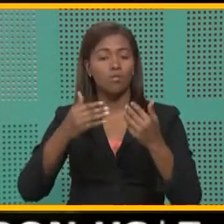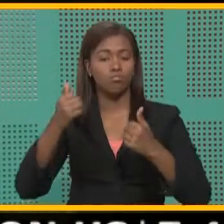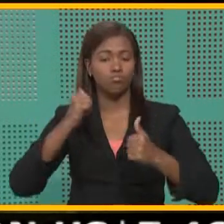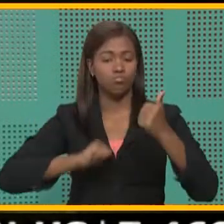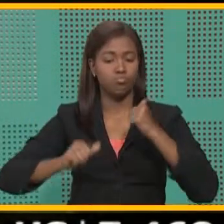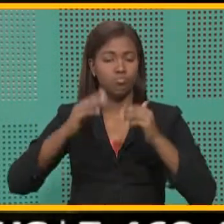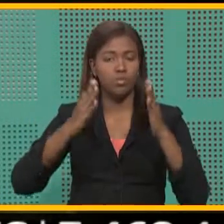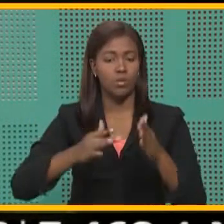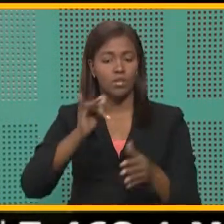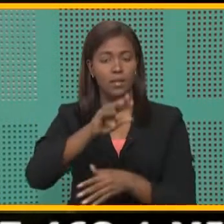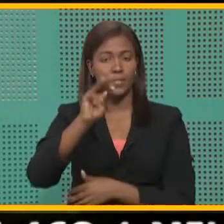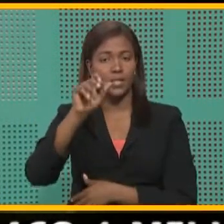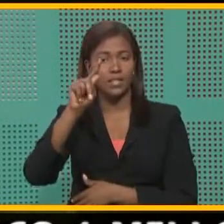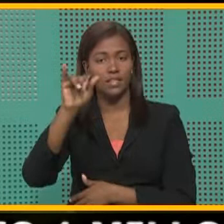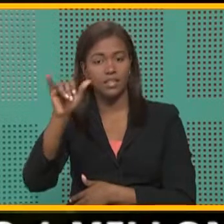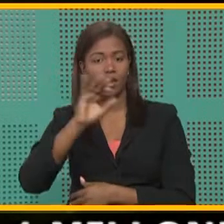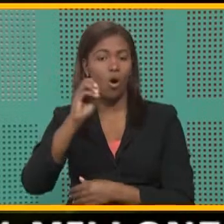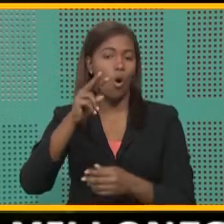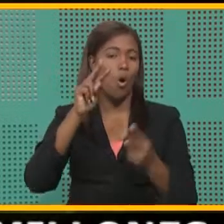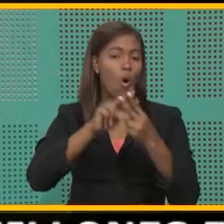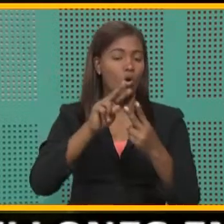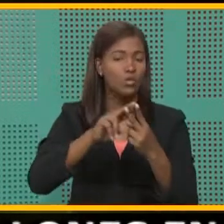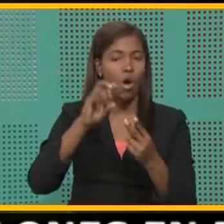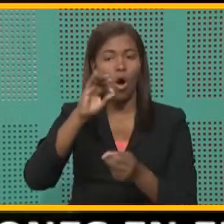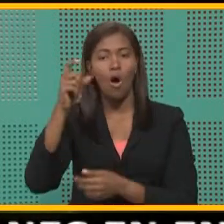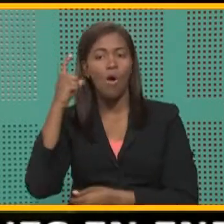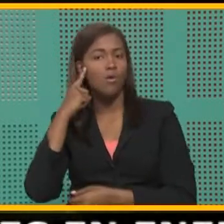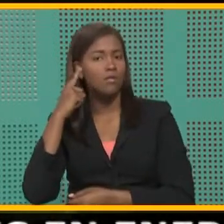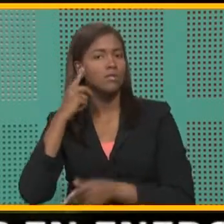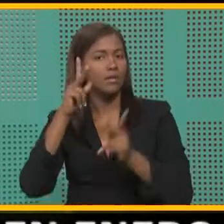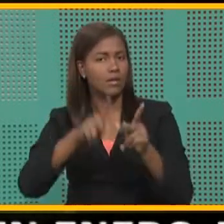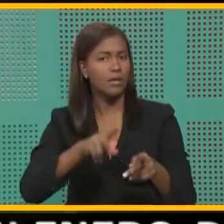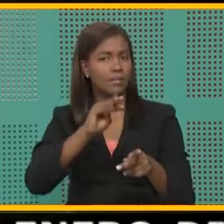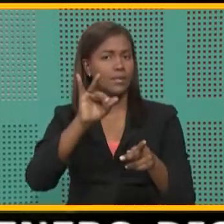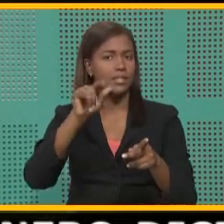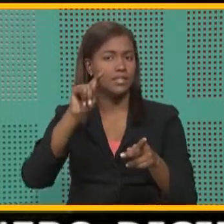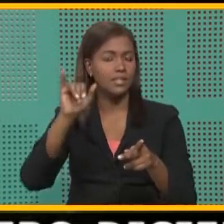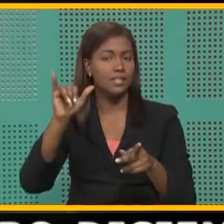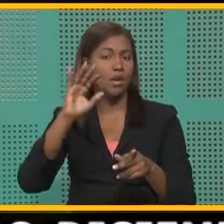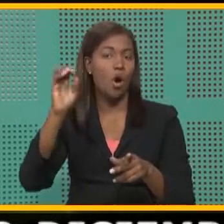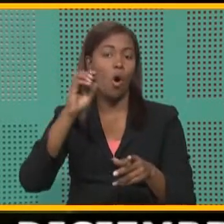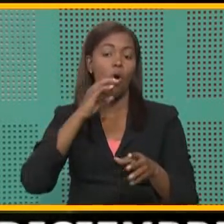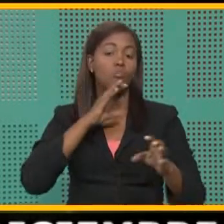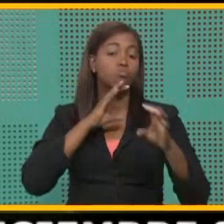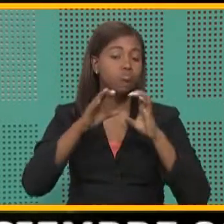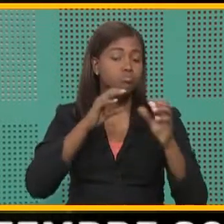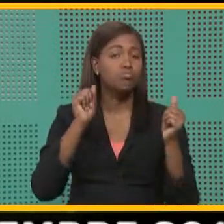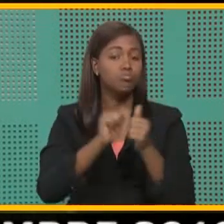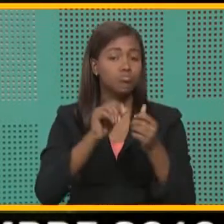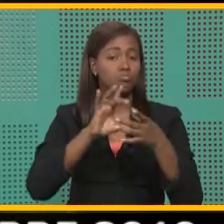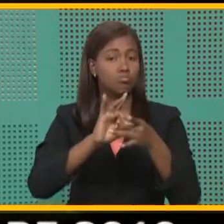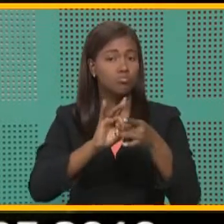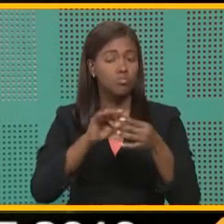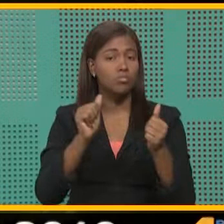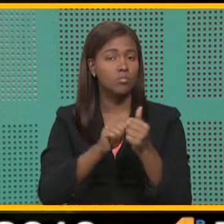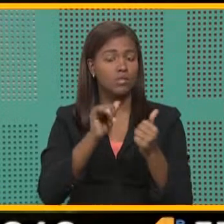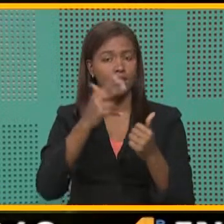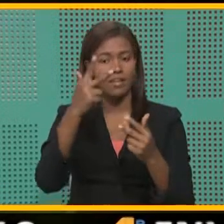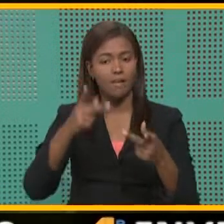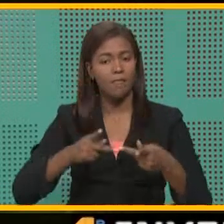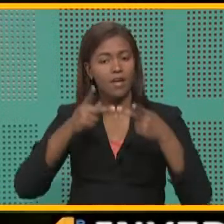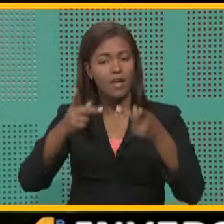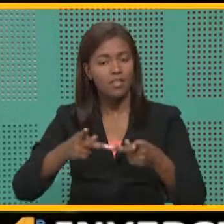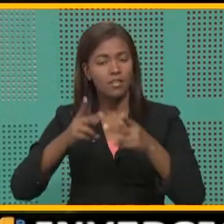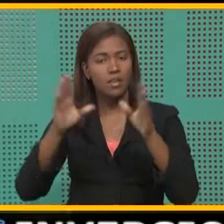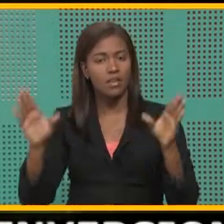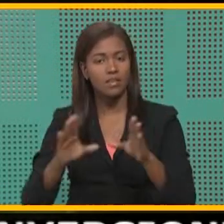Martí o conocieron a Martí o escucharon hablar de Martí o habían tenido la suerte de interactuar con él en las tres visitas que hizo